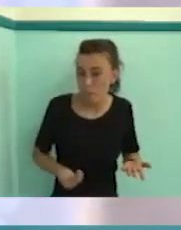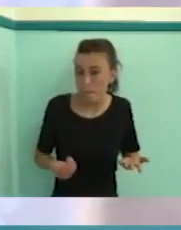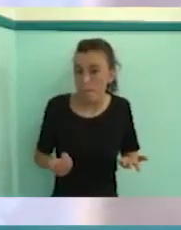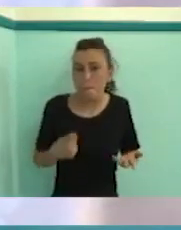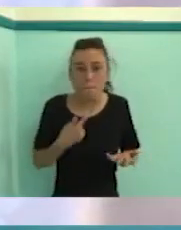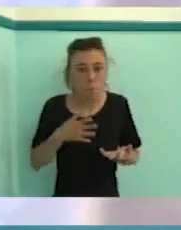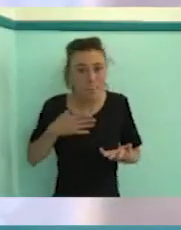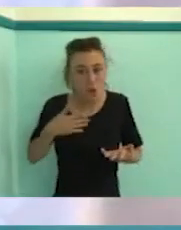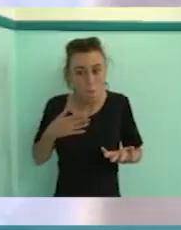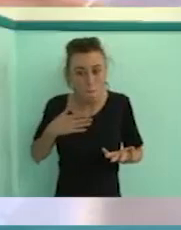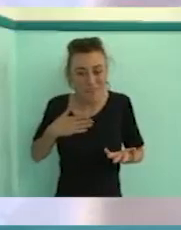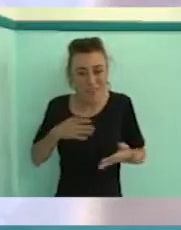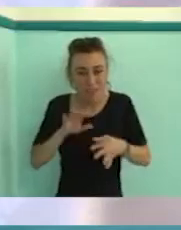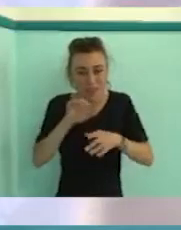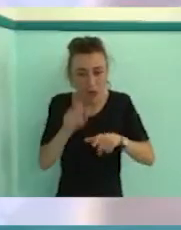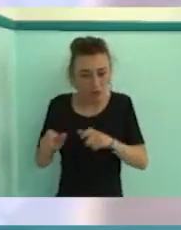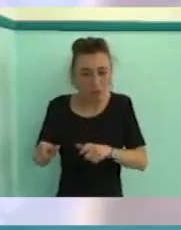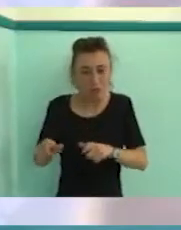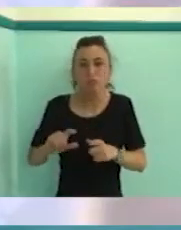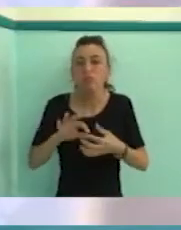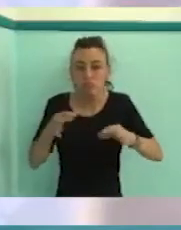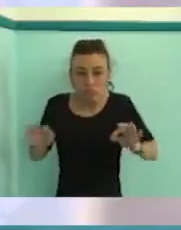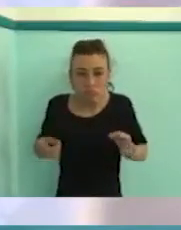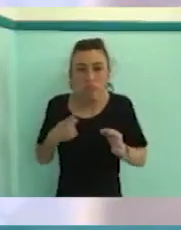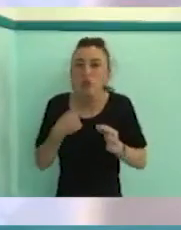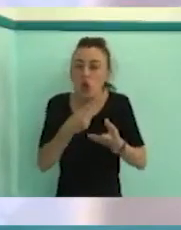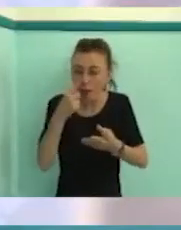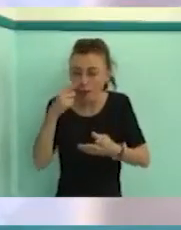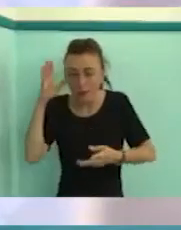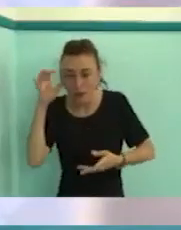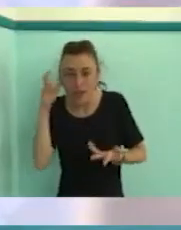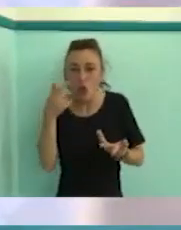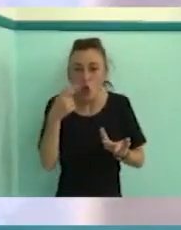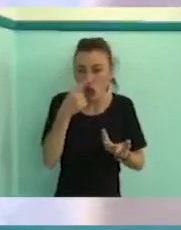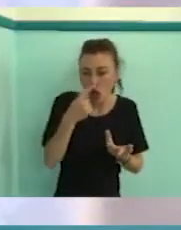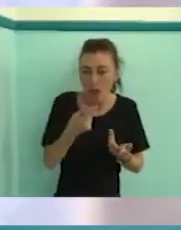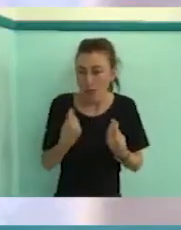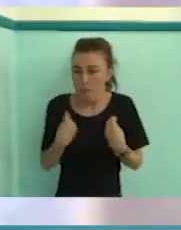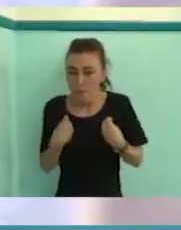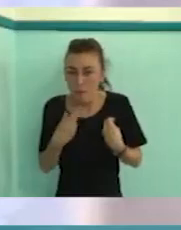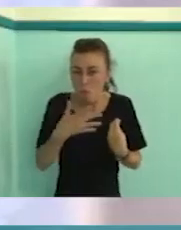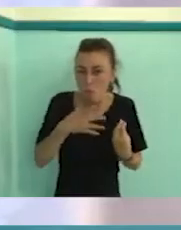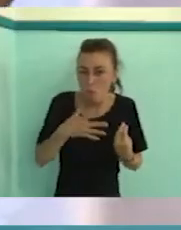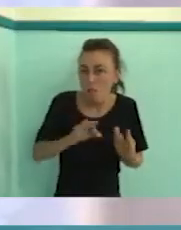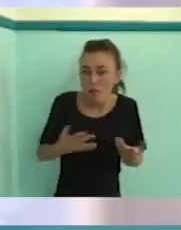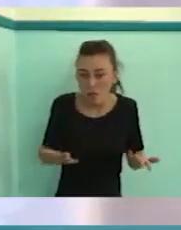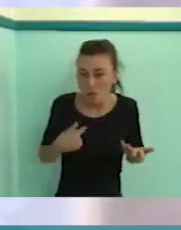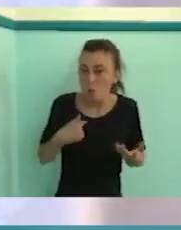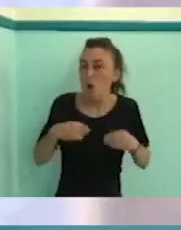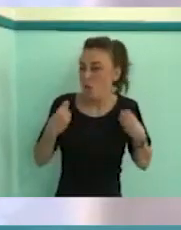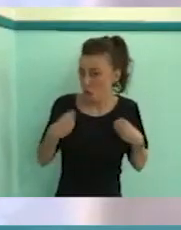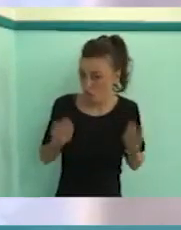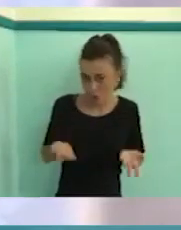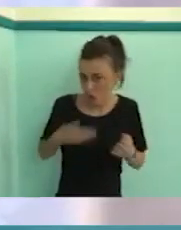voy a disfrutar de los de los sentidos de lo que puedo tocar de lo que puedo ver De lo que puedo leer de lo que de lo que puedo vivir Vale entonces eso sería como para contigo